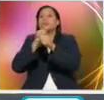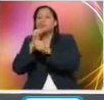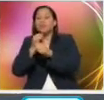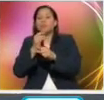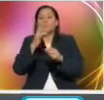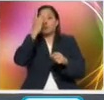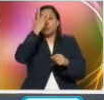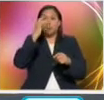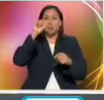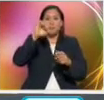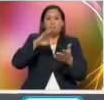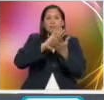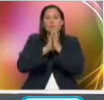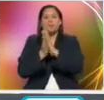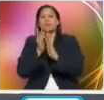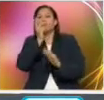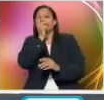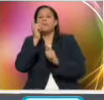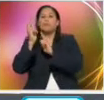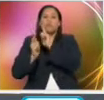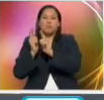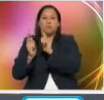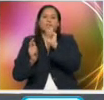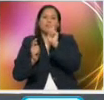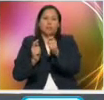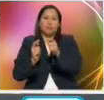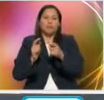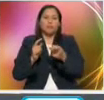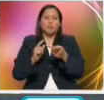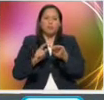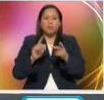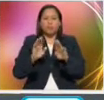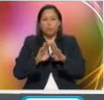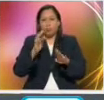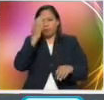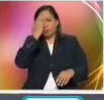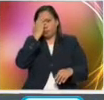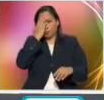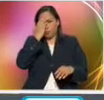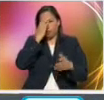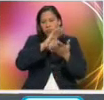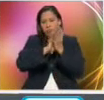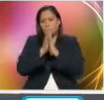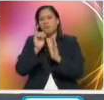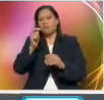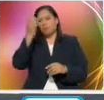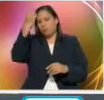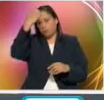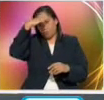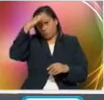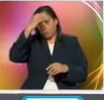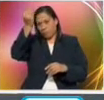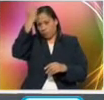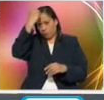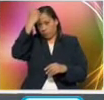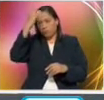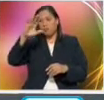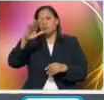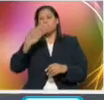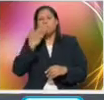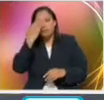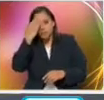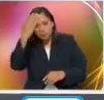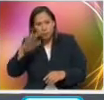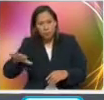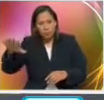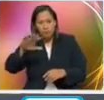griego que especifica precisamente pues el conocimiento. Entonces, son sabios del Oriente, ¿no? Podemos